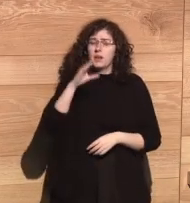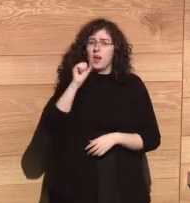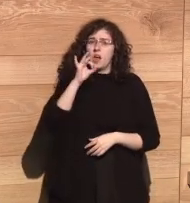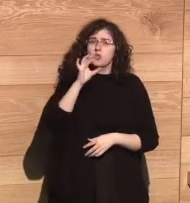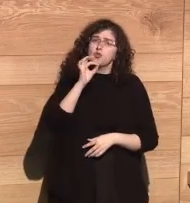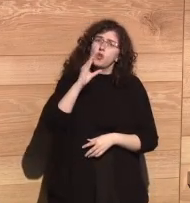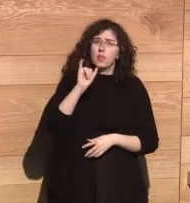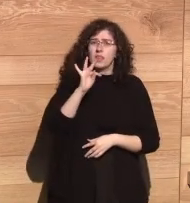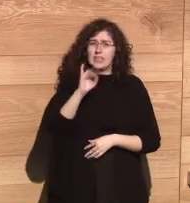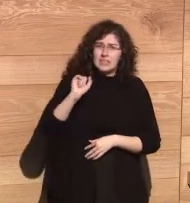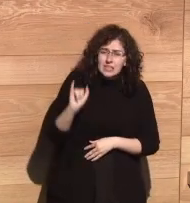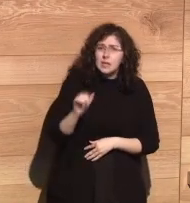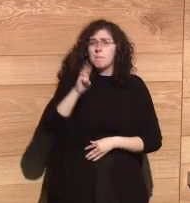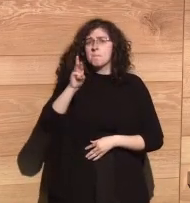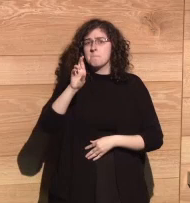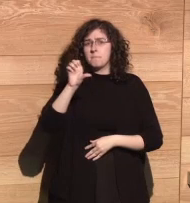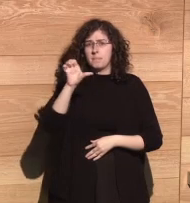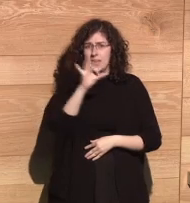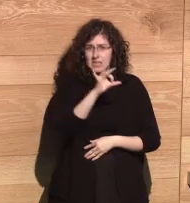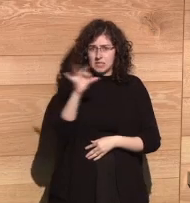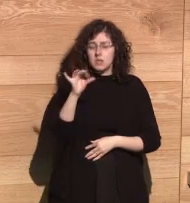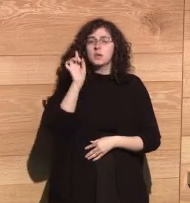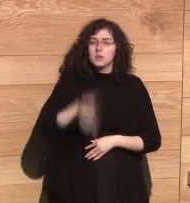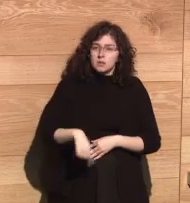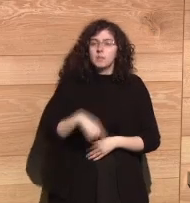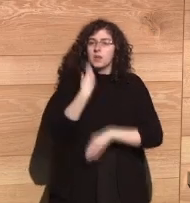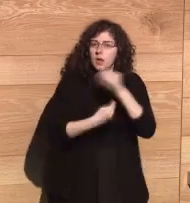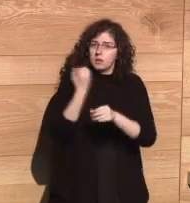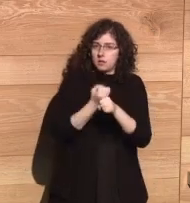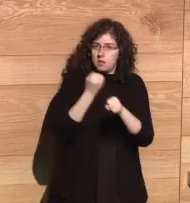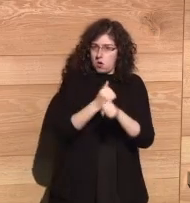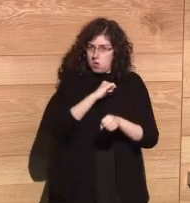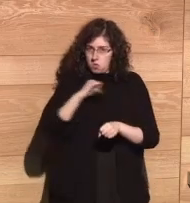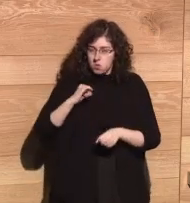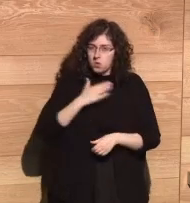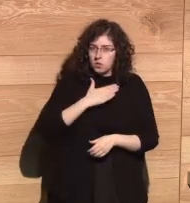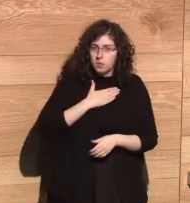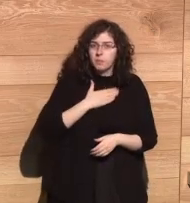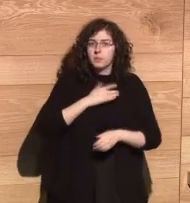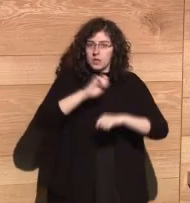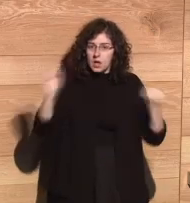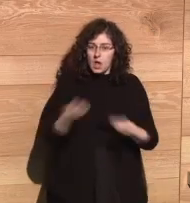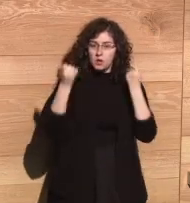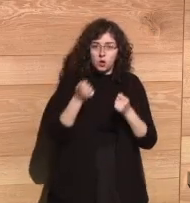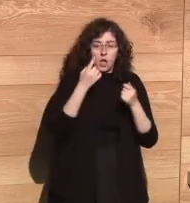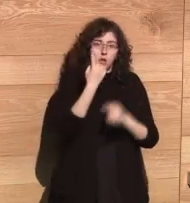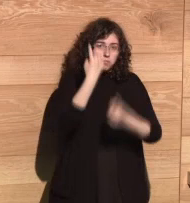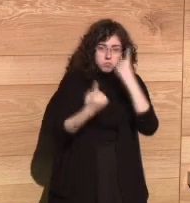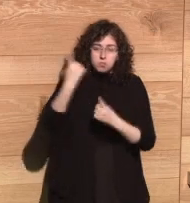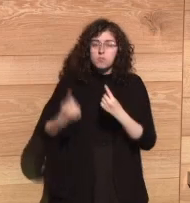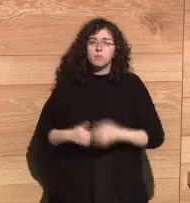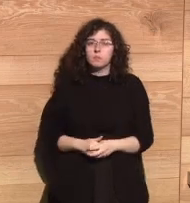parece. También hace trabajos de autora en distintas editoriales. Y